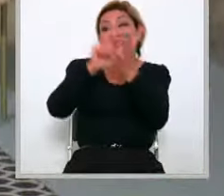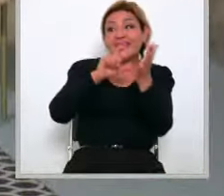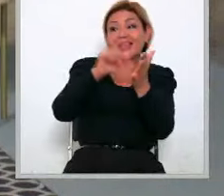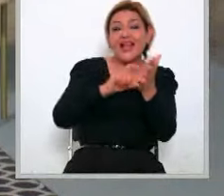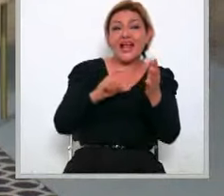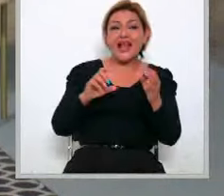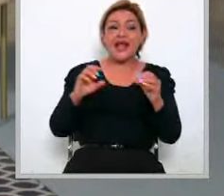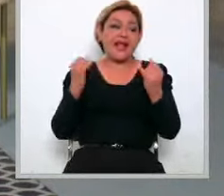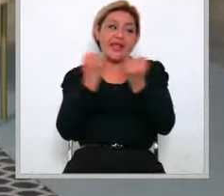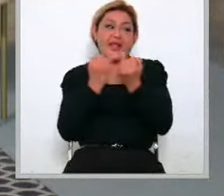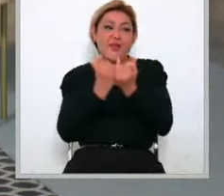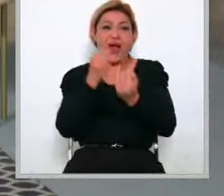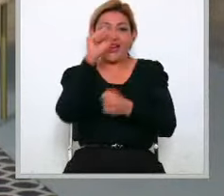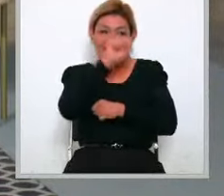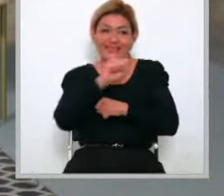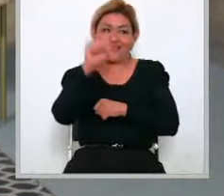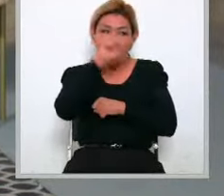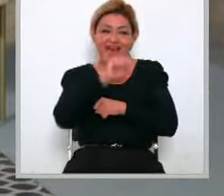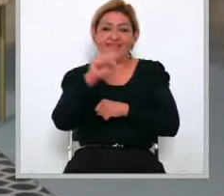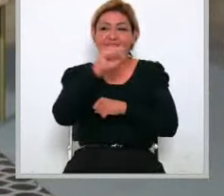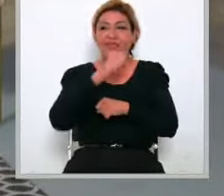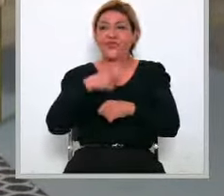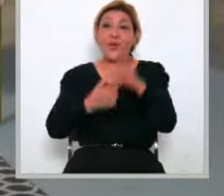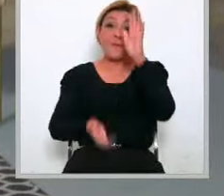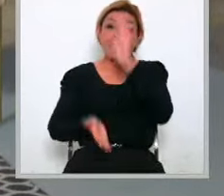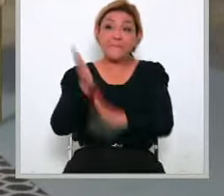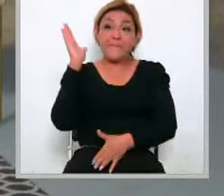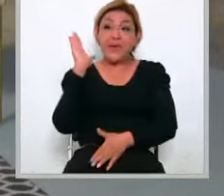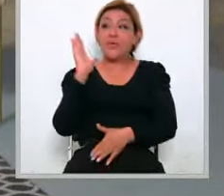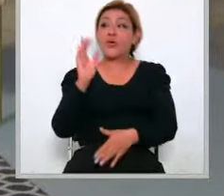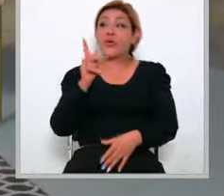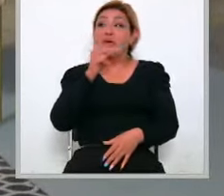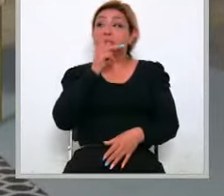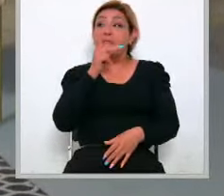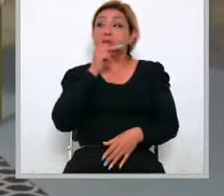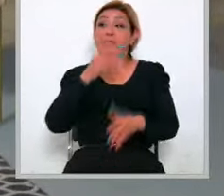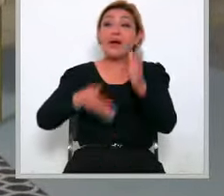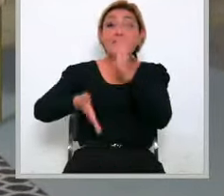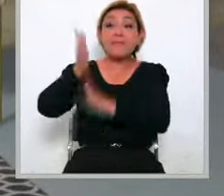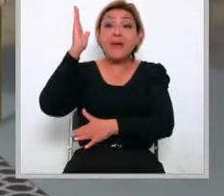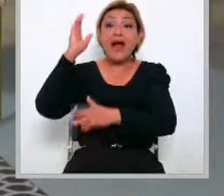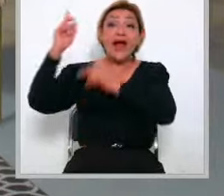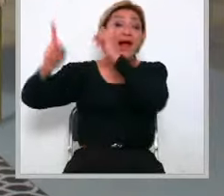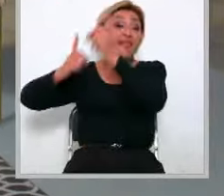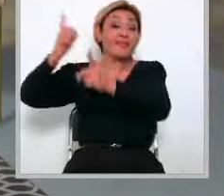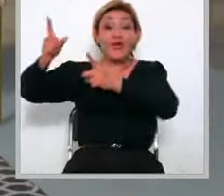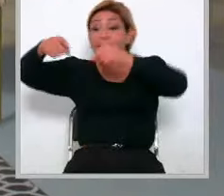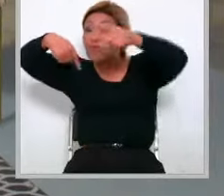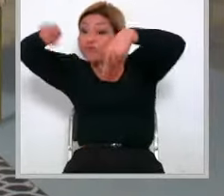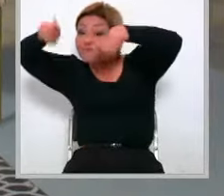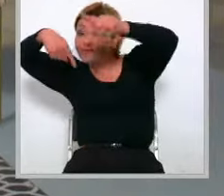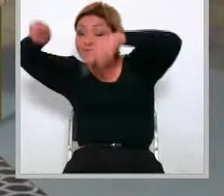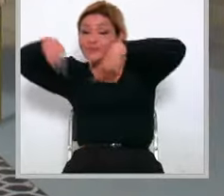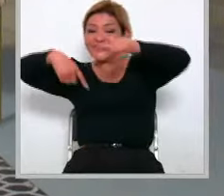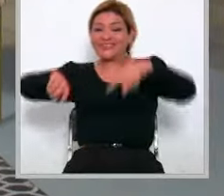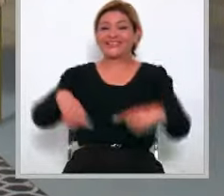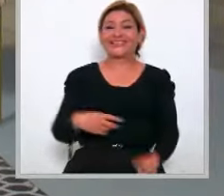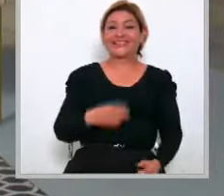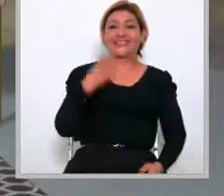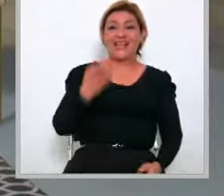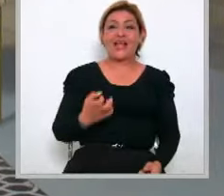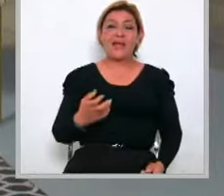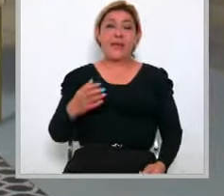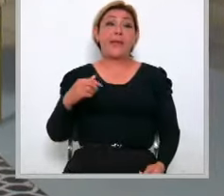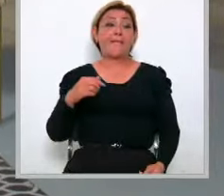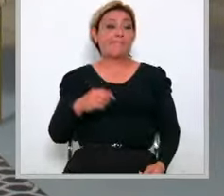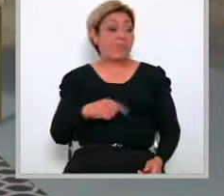noche puedo preguntarte, te leen un cuento? ¿Qué? ¿Atiende por las noches, te leen un cuento antes de dormir? Sí, todos los días. ¿Todos los días? Oye,